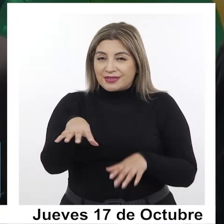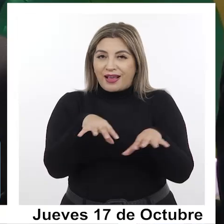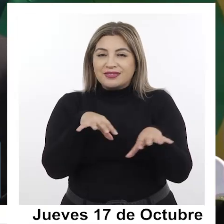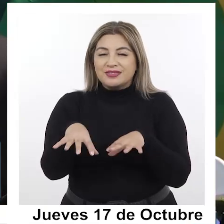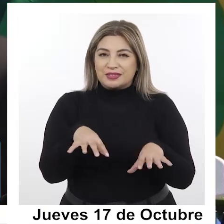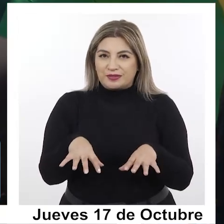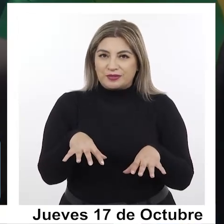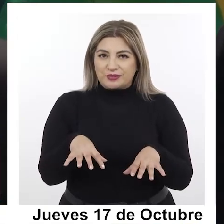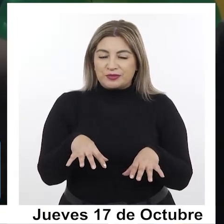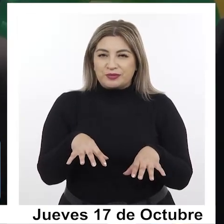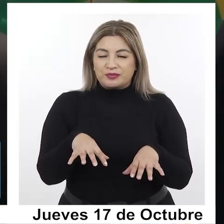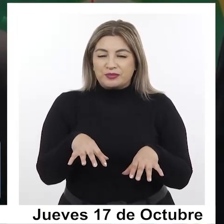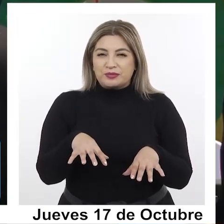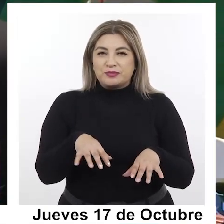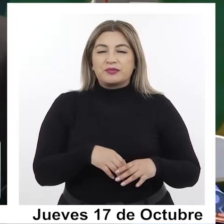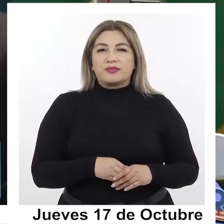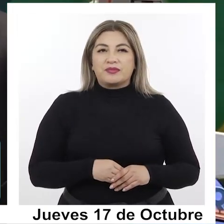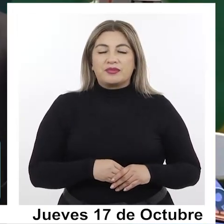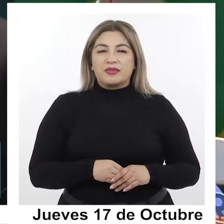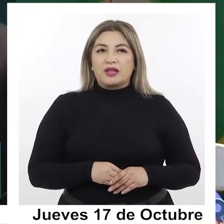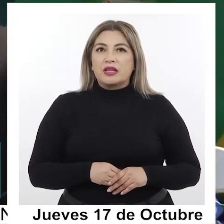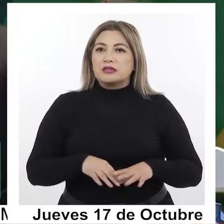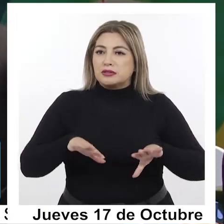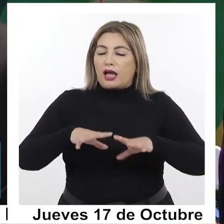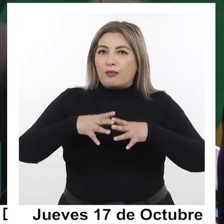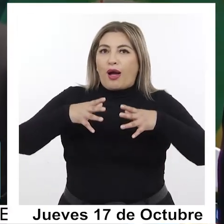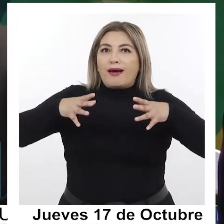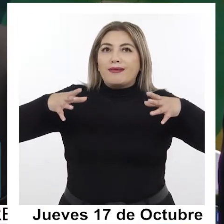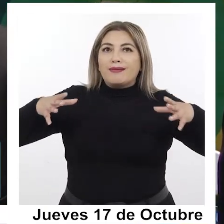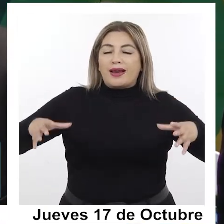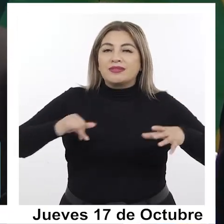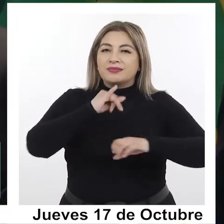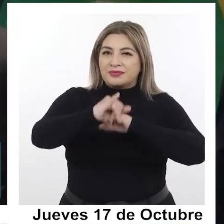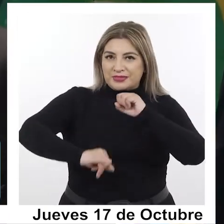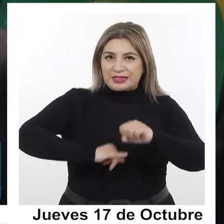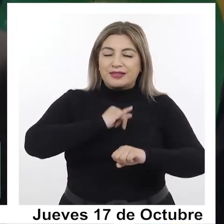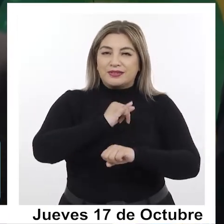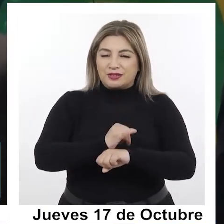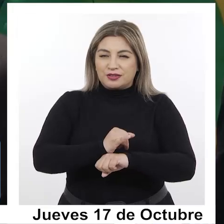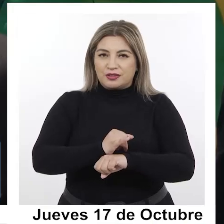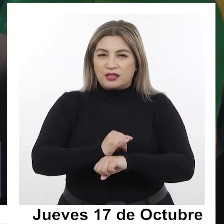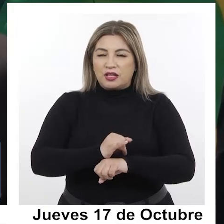sí creo que está tomando la dimensión que corresponde a nivel internacional,